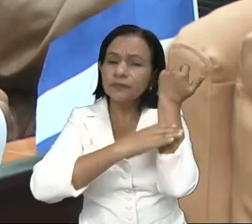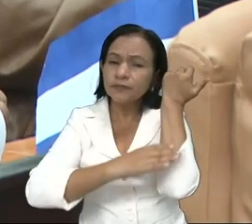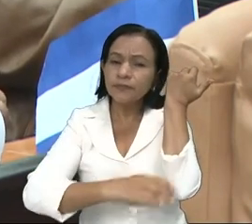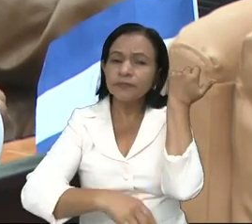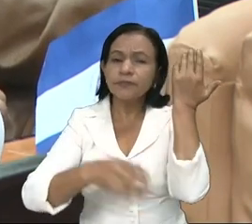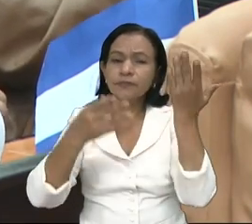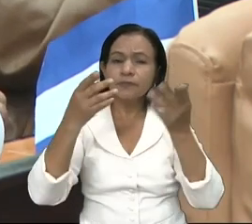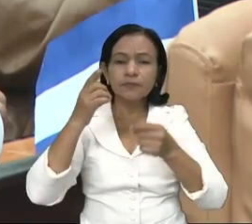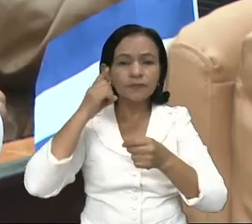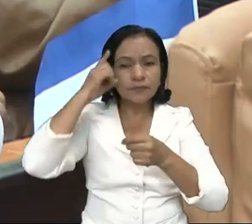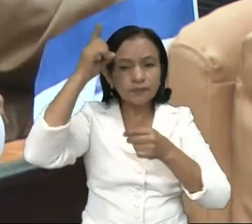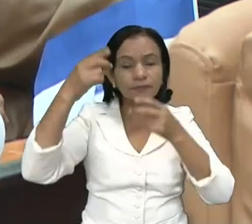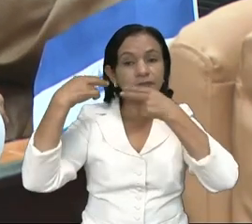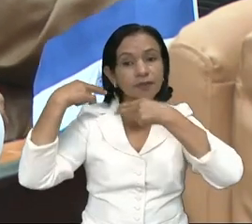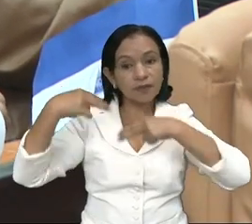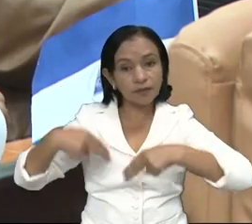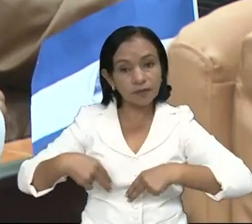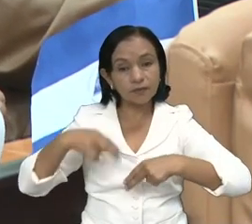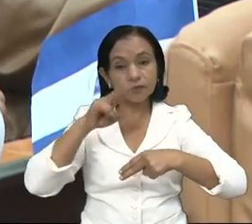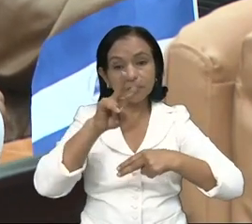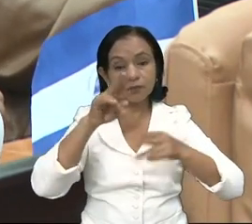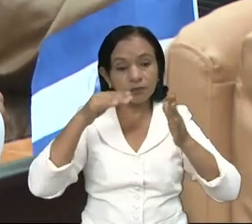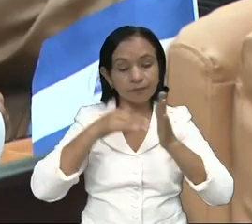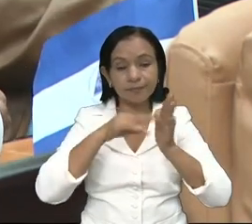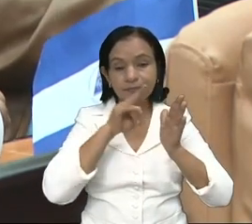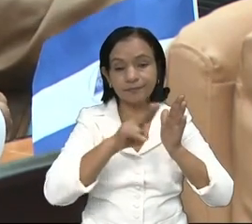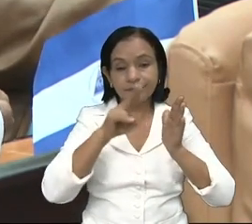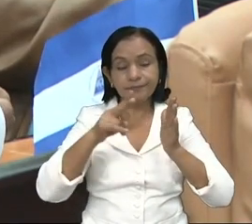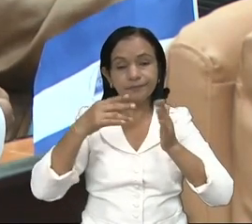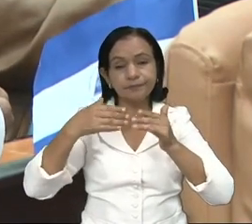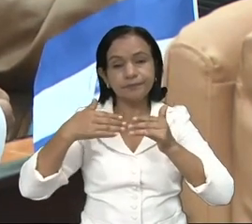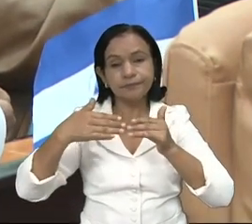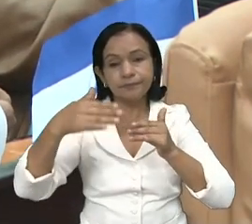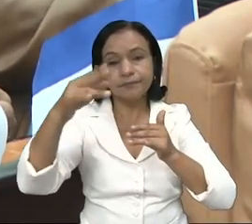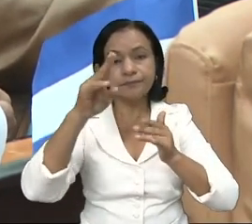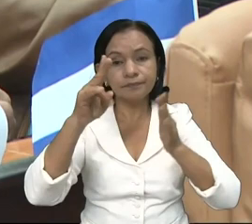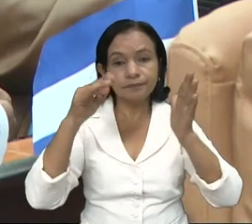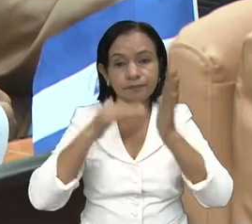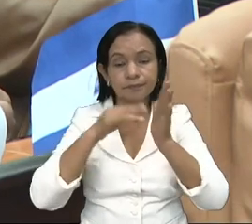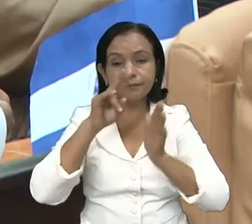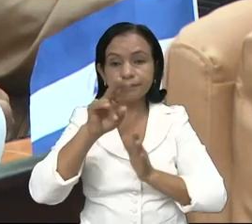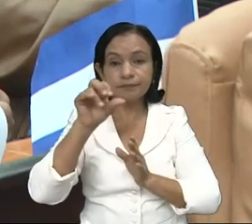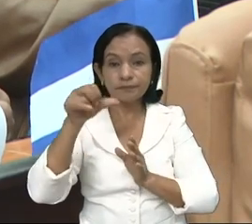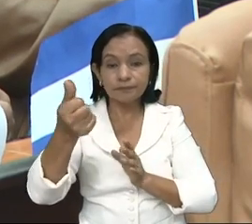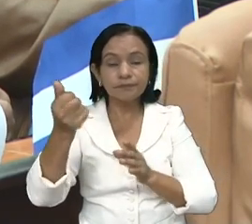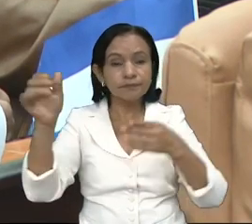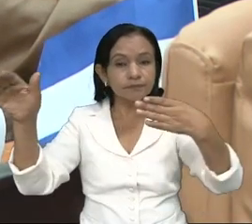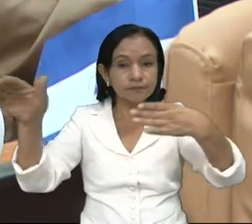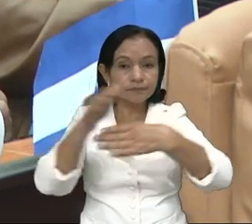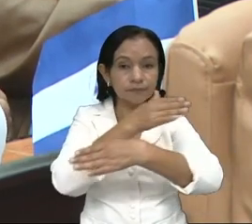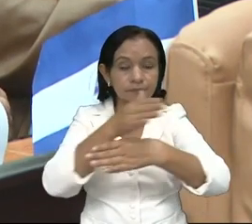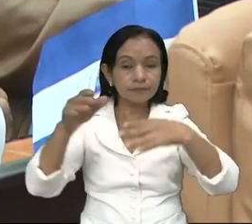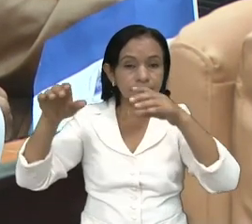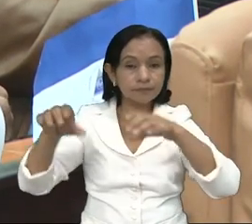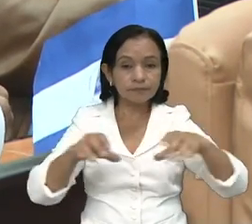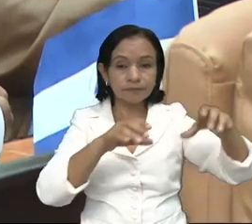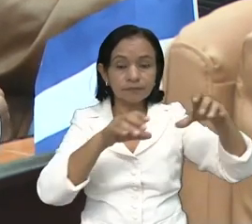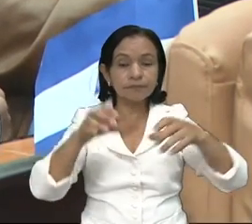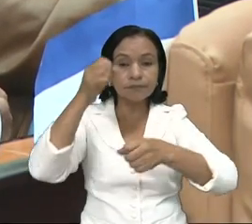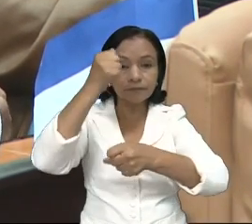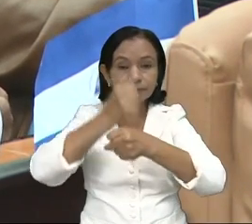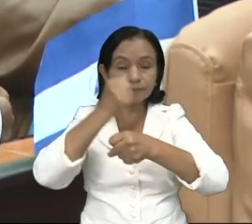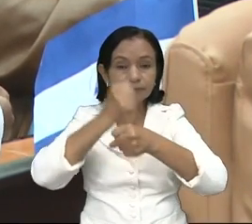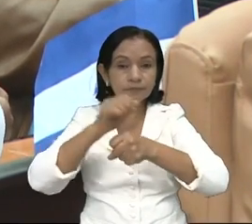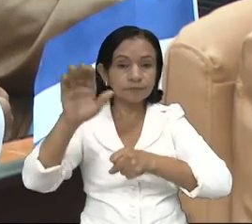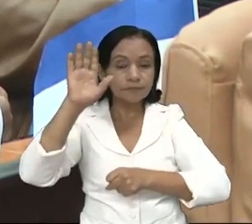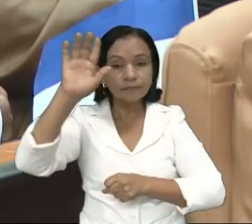para el Desarrollo Humano Sostenible 2022-2026, las acciones para dar cumplimiento a los